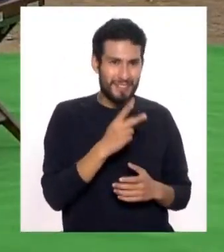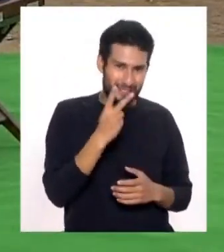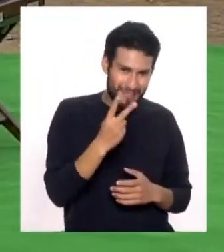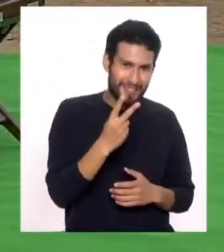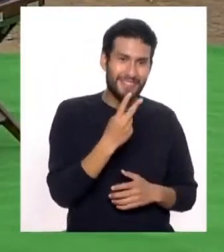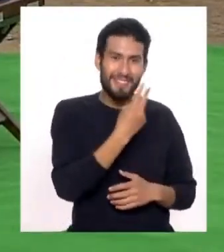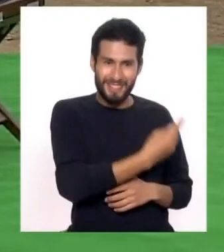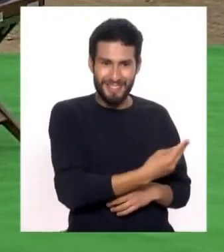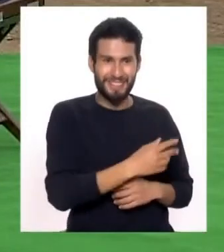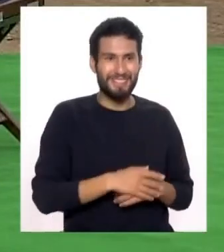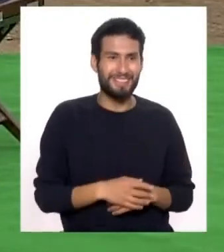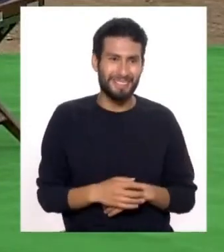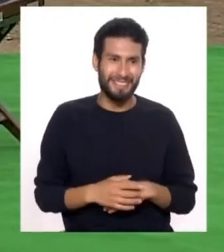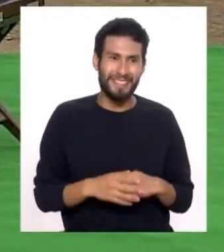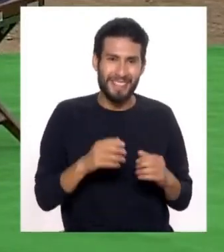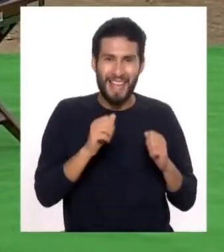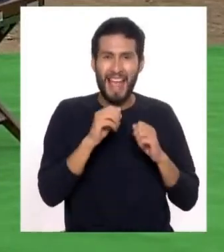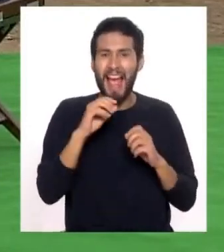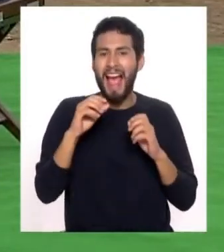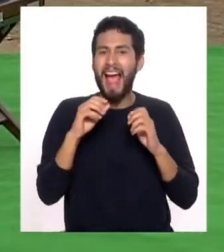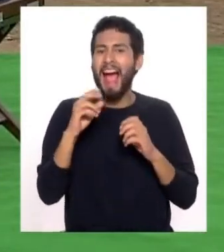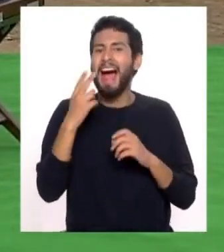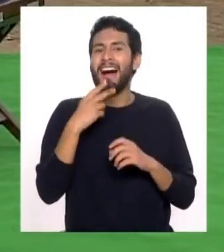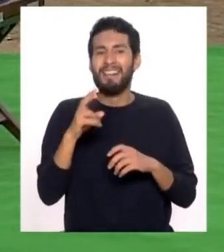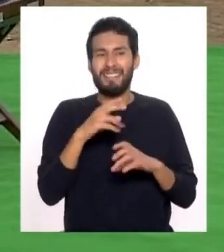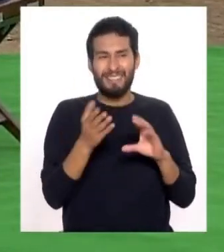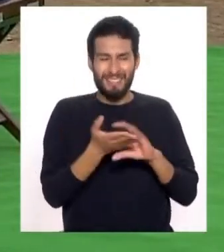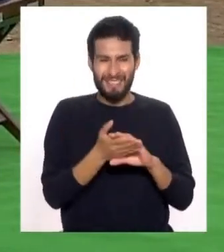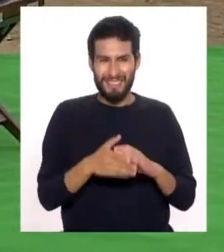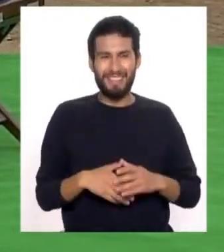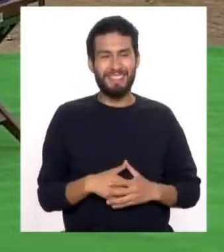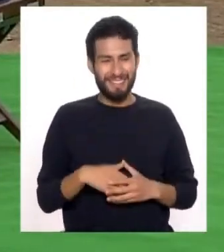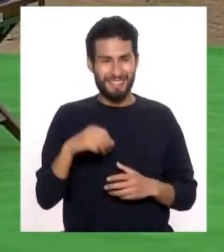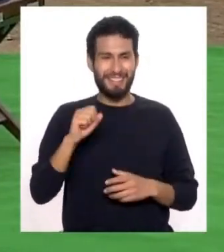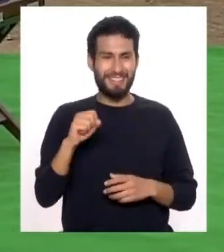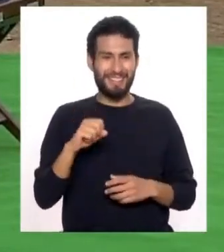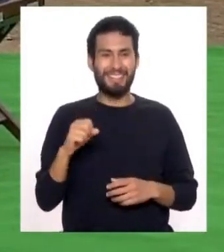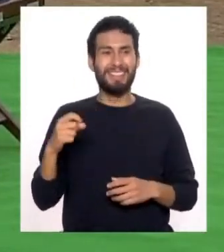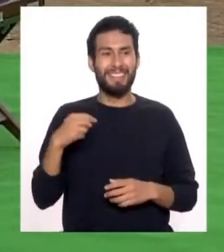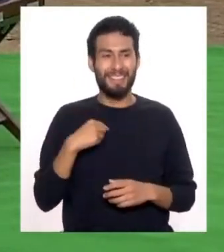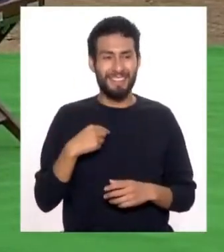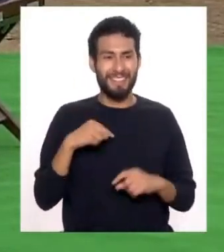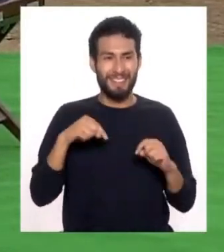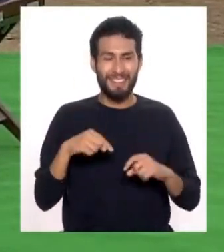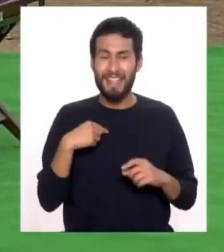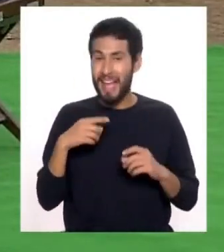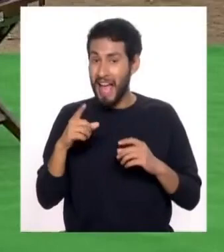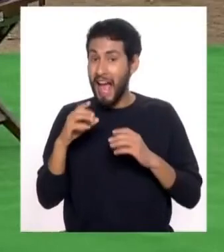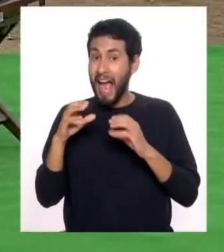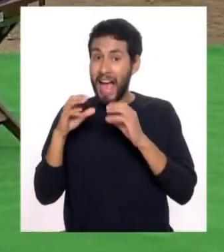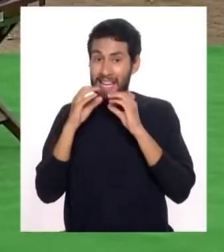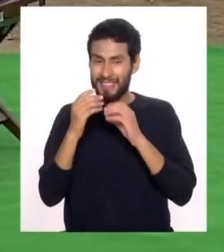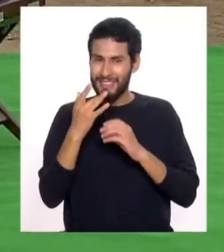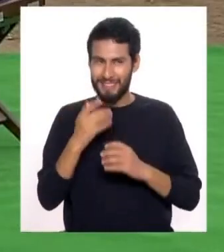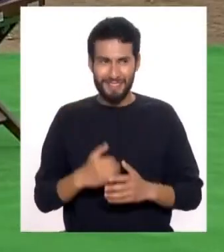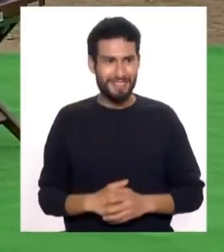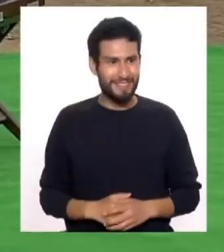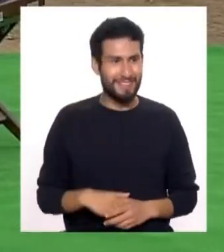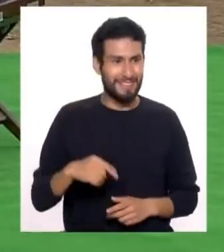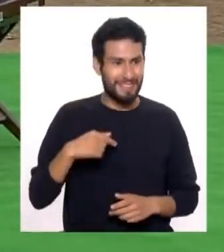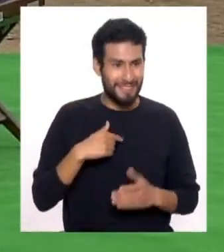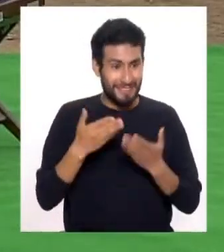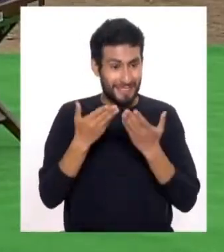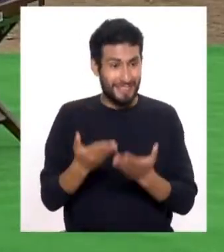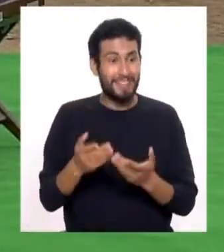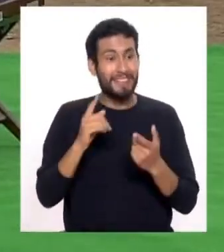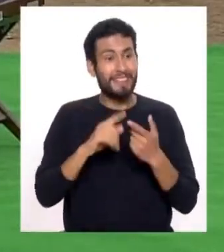dos. He separado dos. Ella quiere con camote. Con camote más. Por supuesto, yo me voy a quedar aquí. Una mordidita. Voy a poner esta bandejita